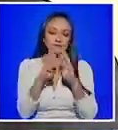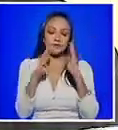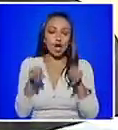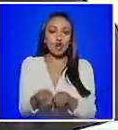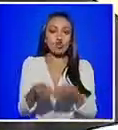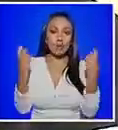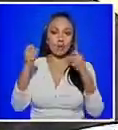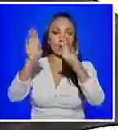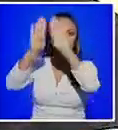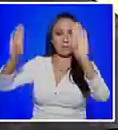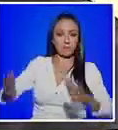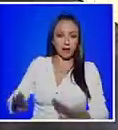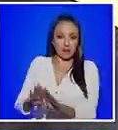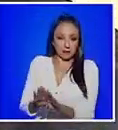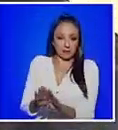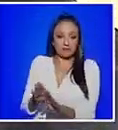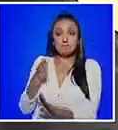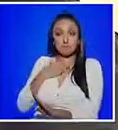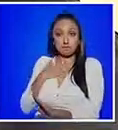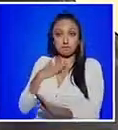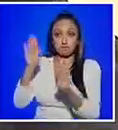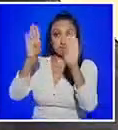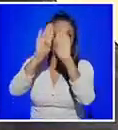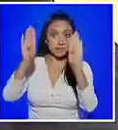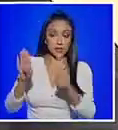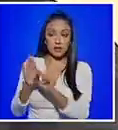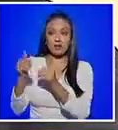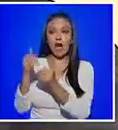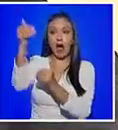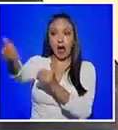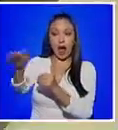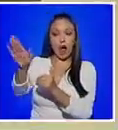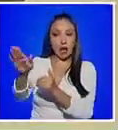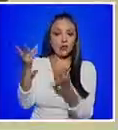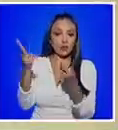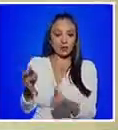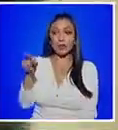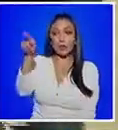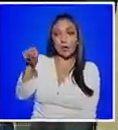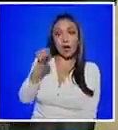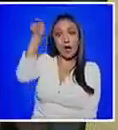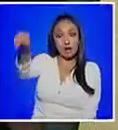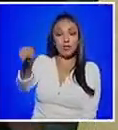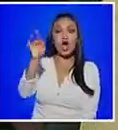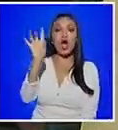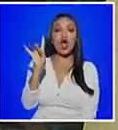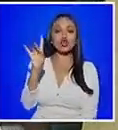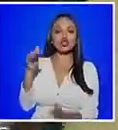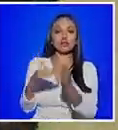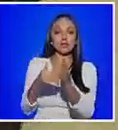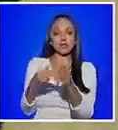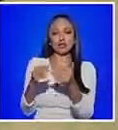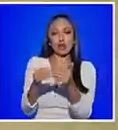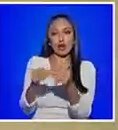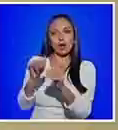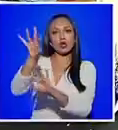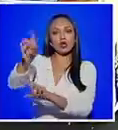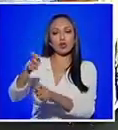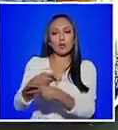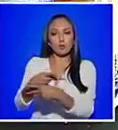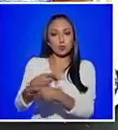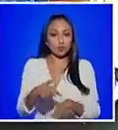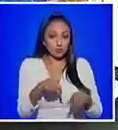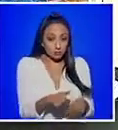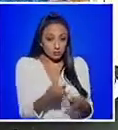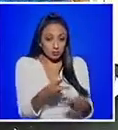rompieron las paredes, tanto la pared de la mía como la pared del vecino. Al vecino se le llevaron alrededor de 8 mil dólares en mercadería.